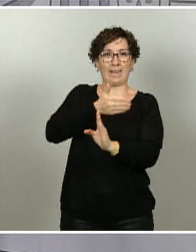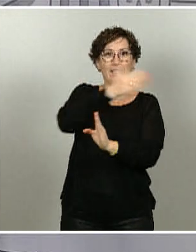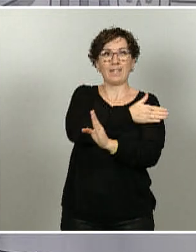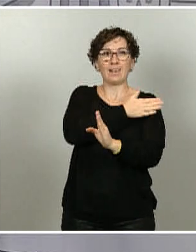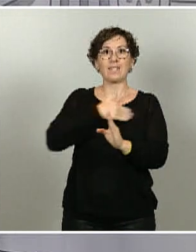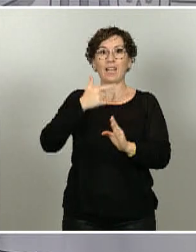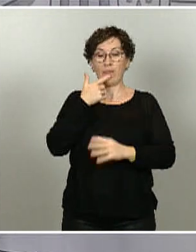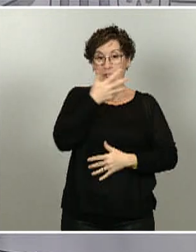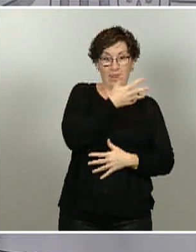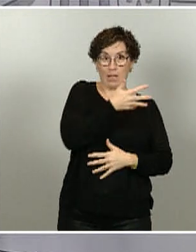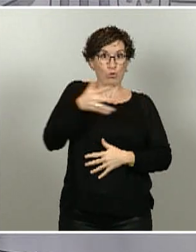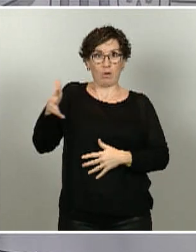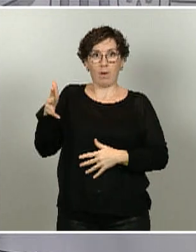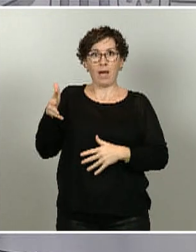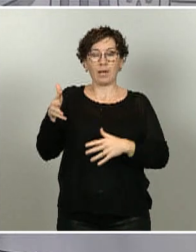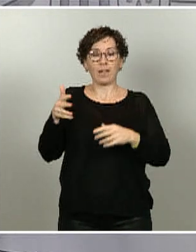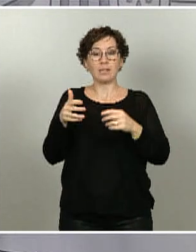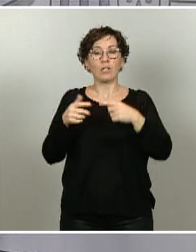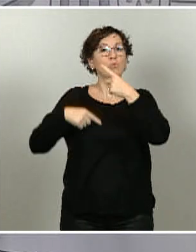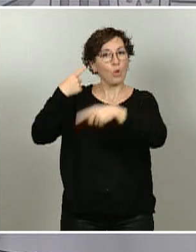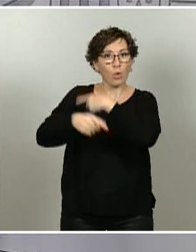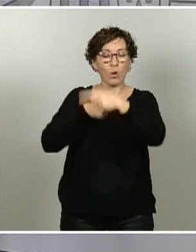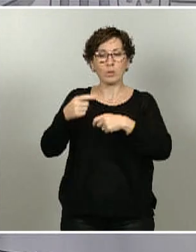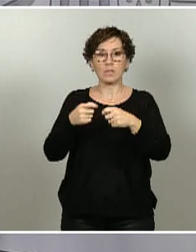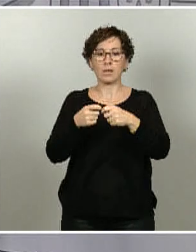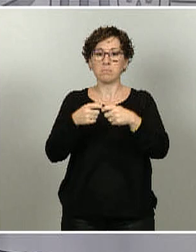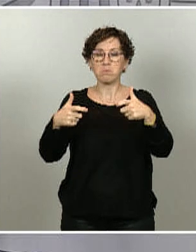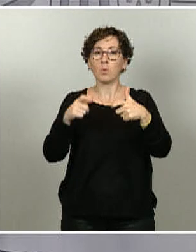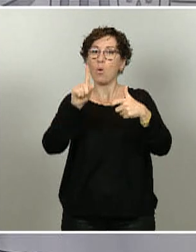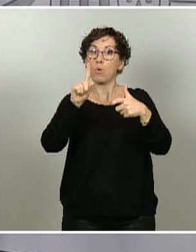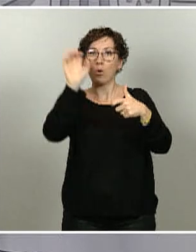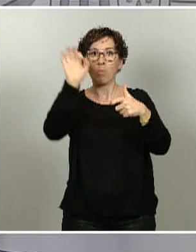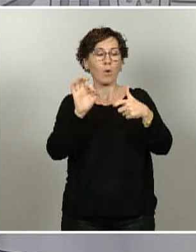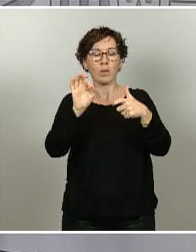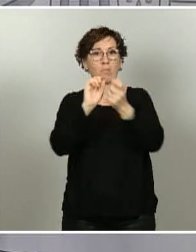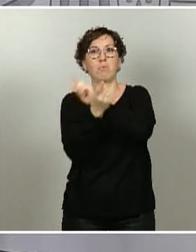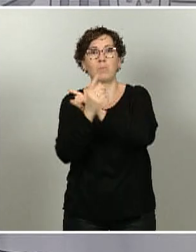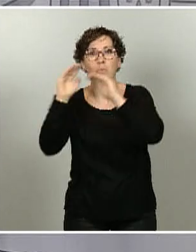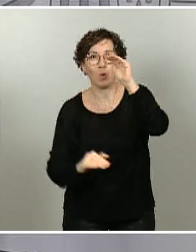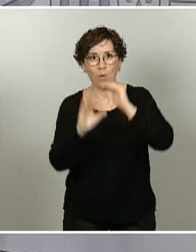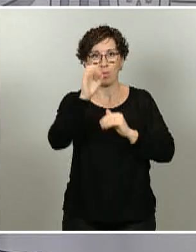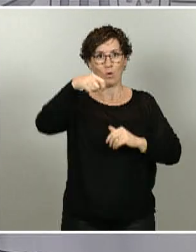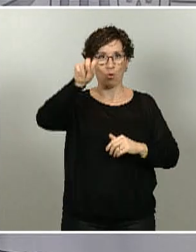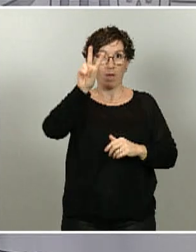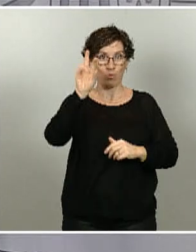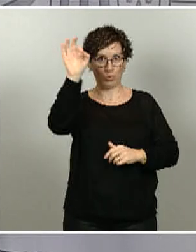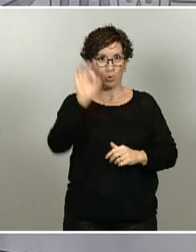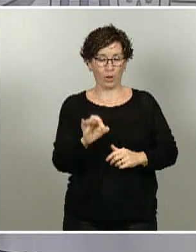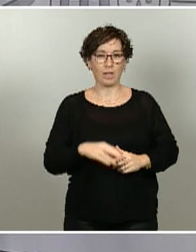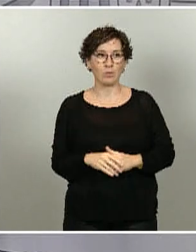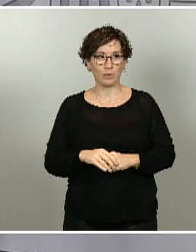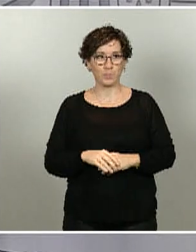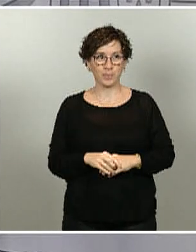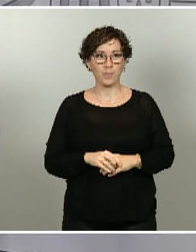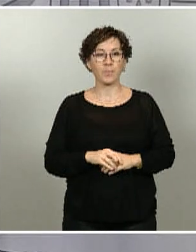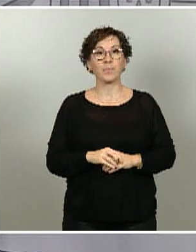un incremento diario del 1% a un incremento por debajo del 0,2%. En cuanto a los ingresos en las UCIs,